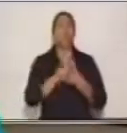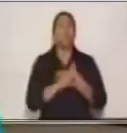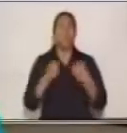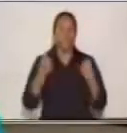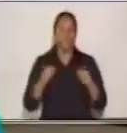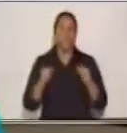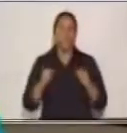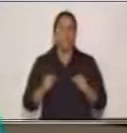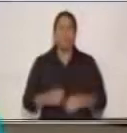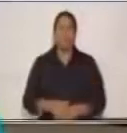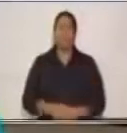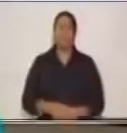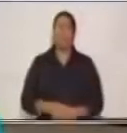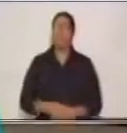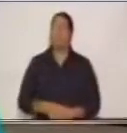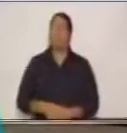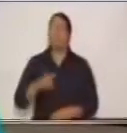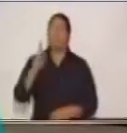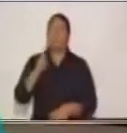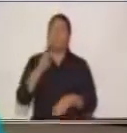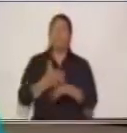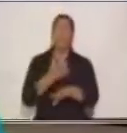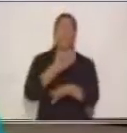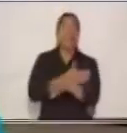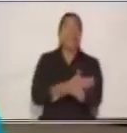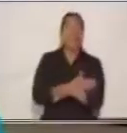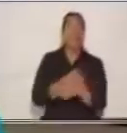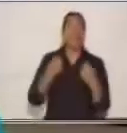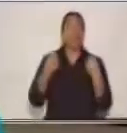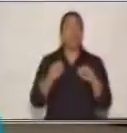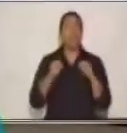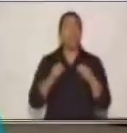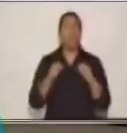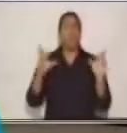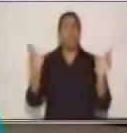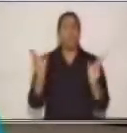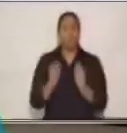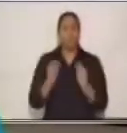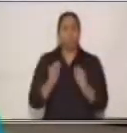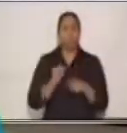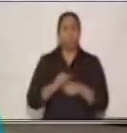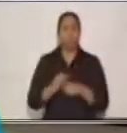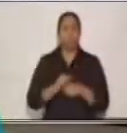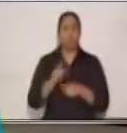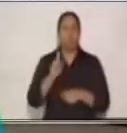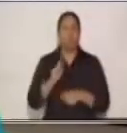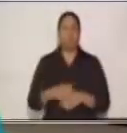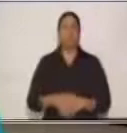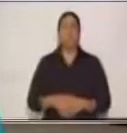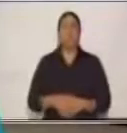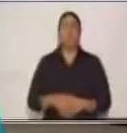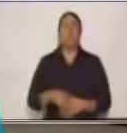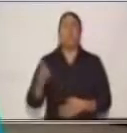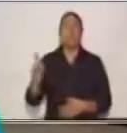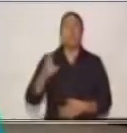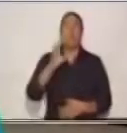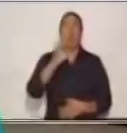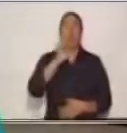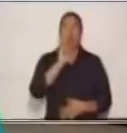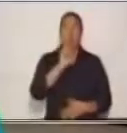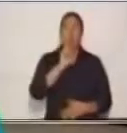despedirnos, vamos a hacer un breve repaso. Tenemos acá un organismo legislativo. Lo encontramos en el